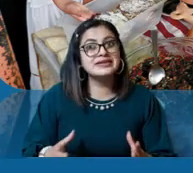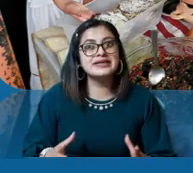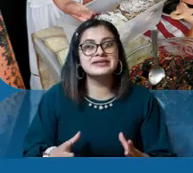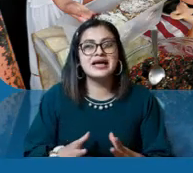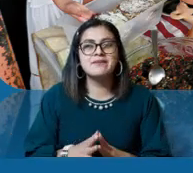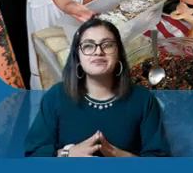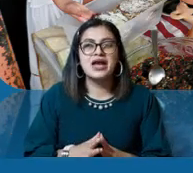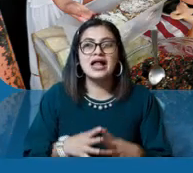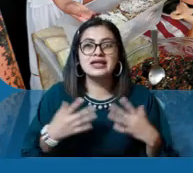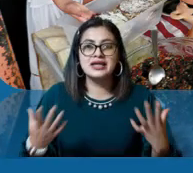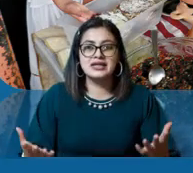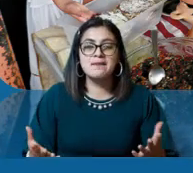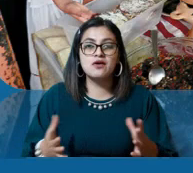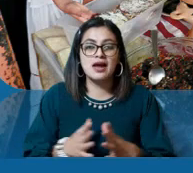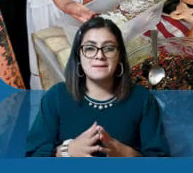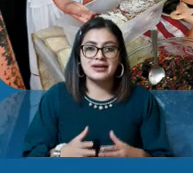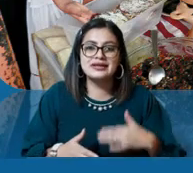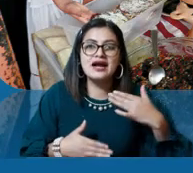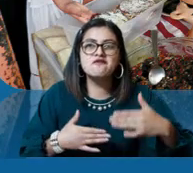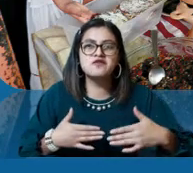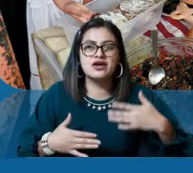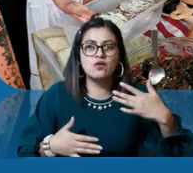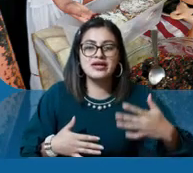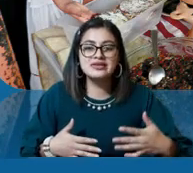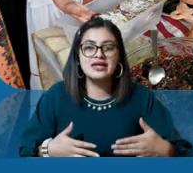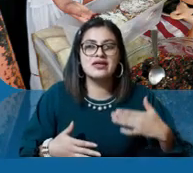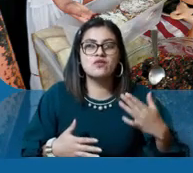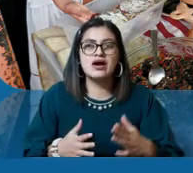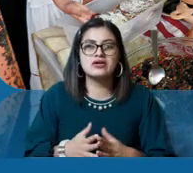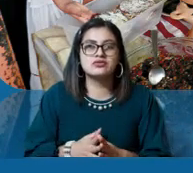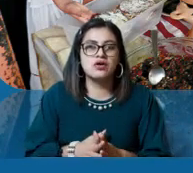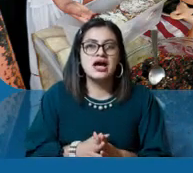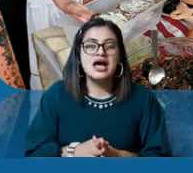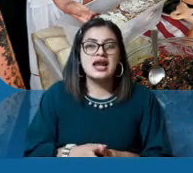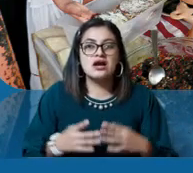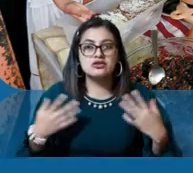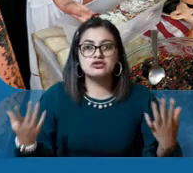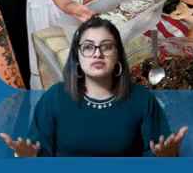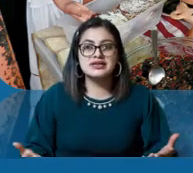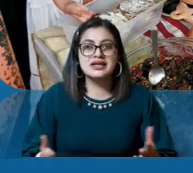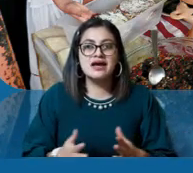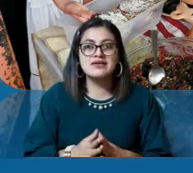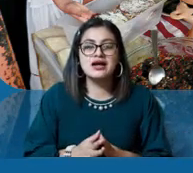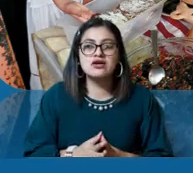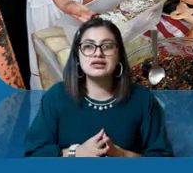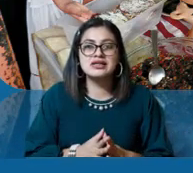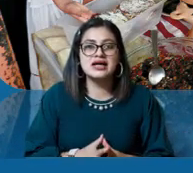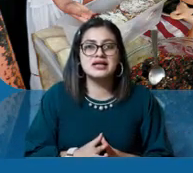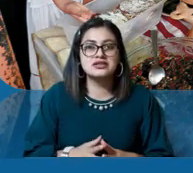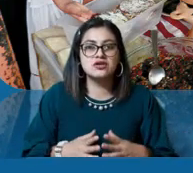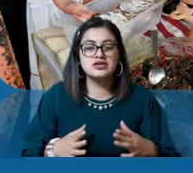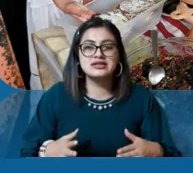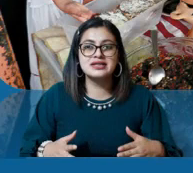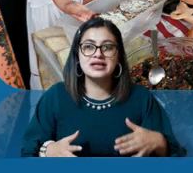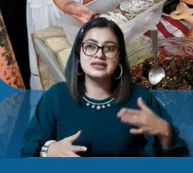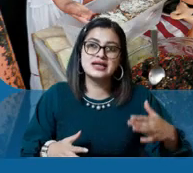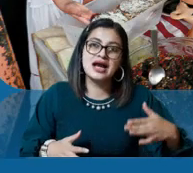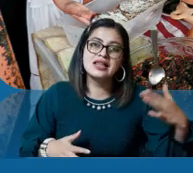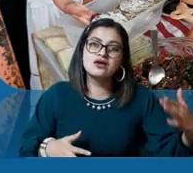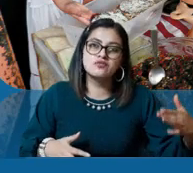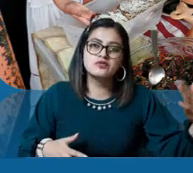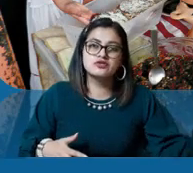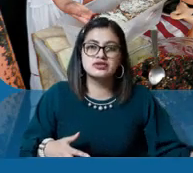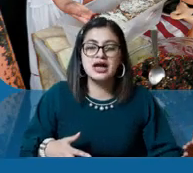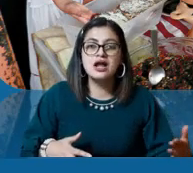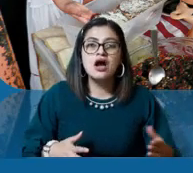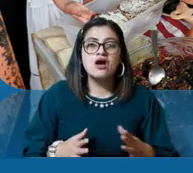una tendencia adquirida por la práctica frecuente de un acto. Las costumbres de la vida cotidiana son distintas en